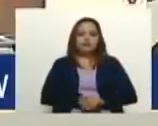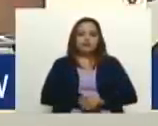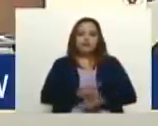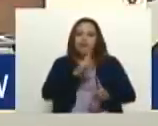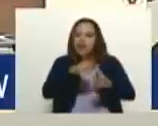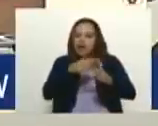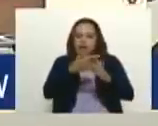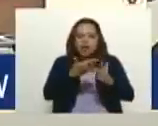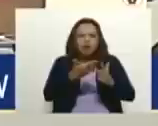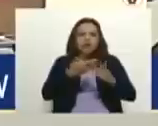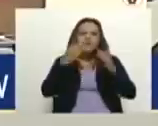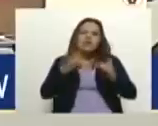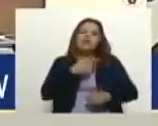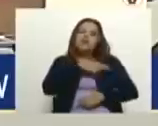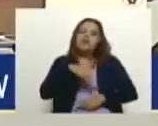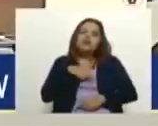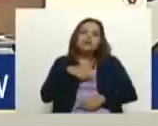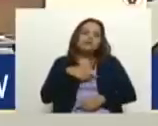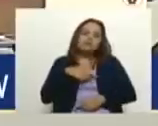la verdad nosotros lamentamos, pues.